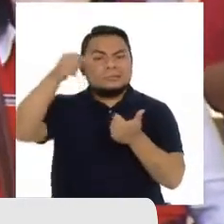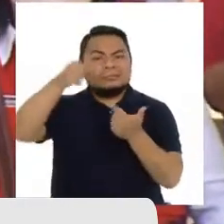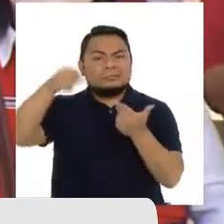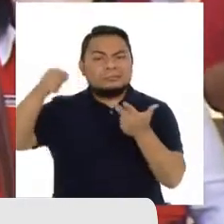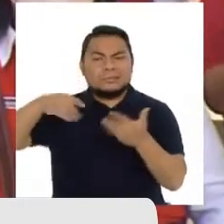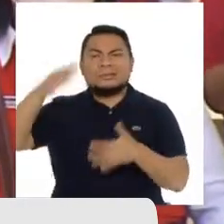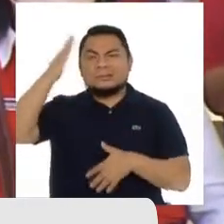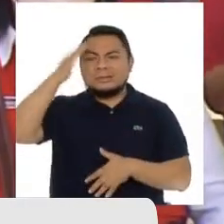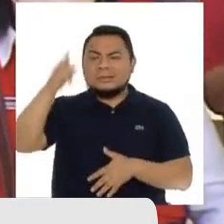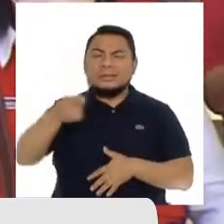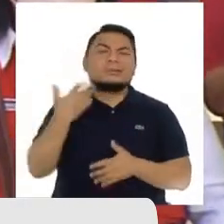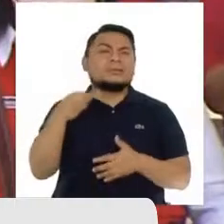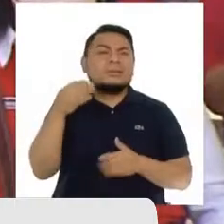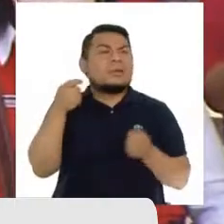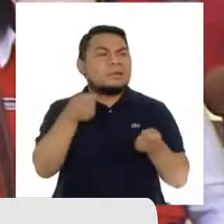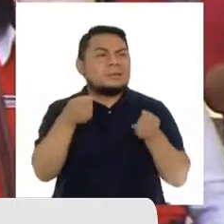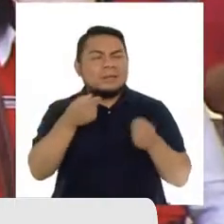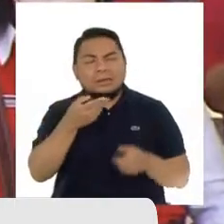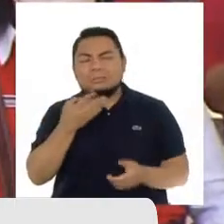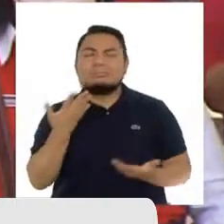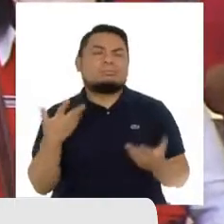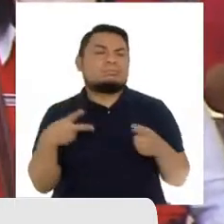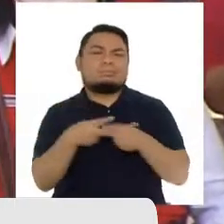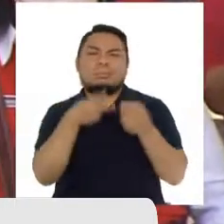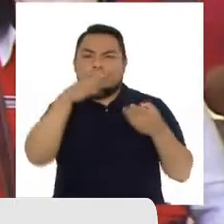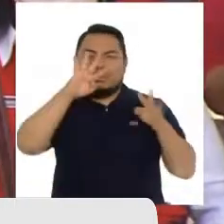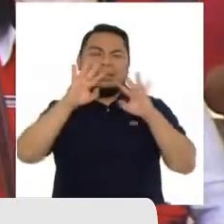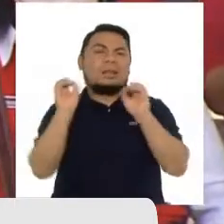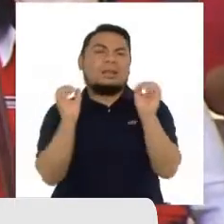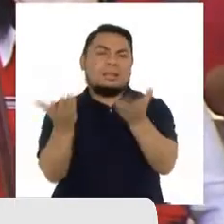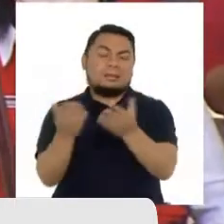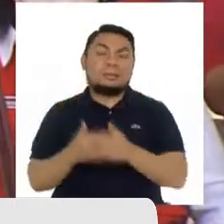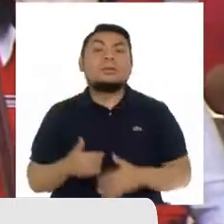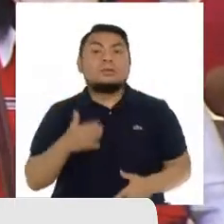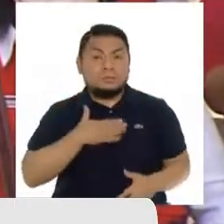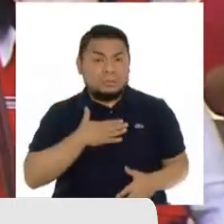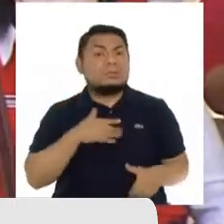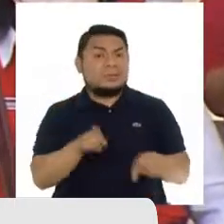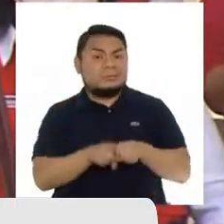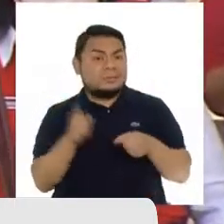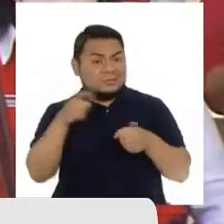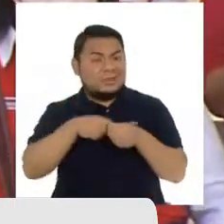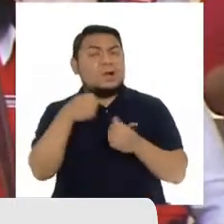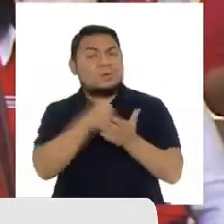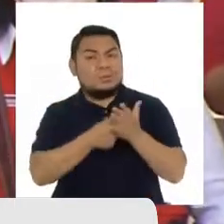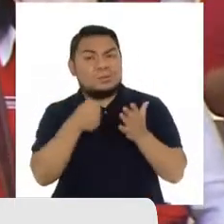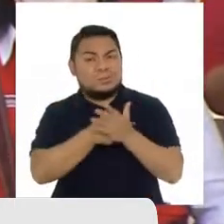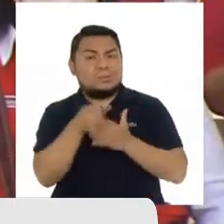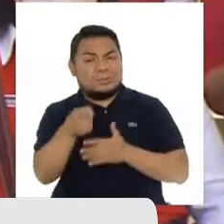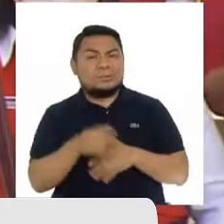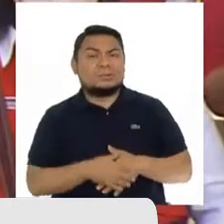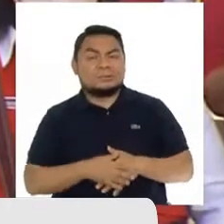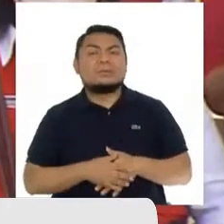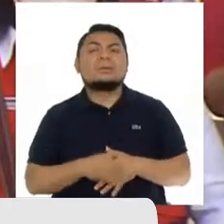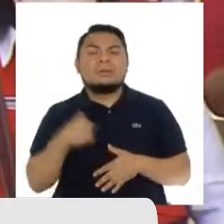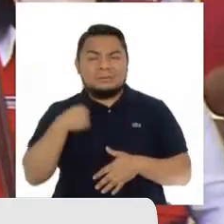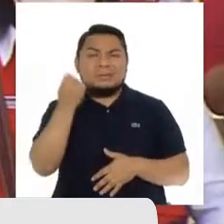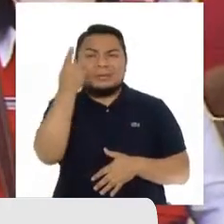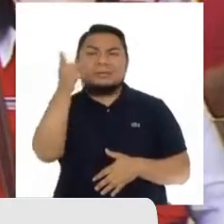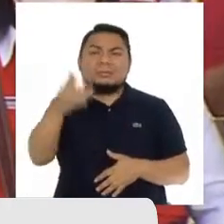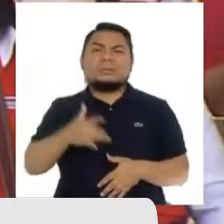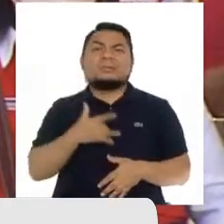demandas han sido frustradas yo vengo de esas luchas por eso entiendo su